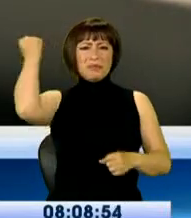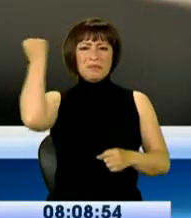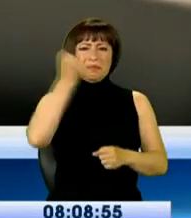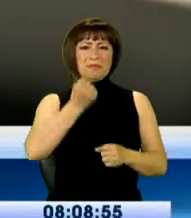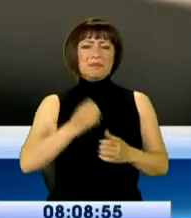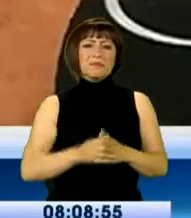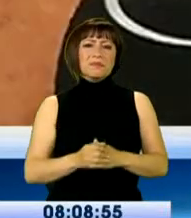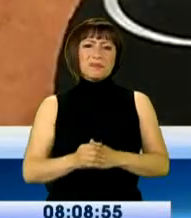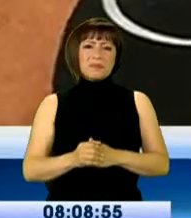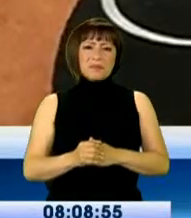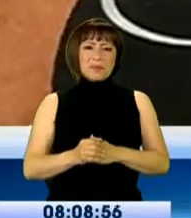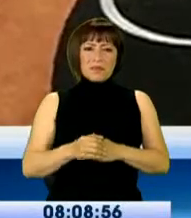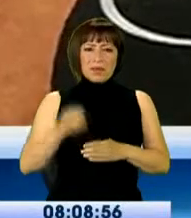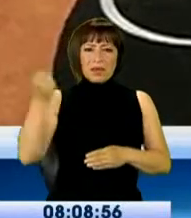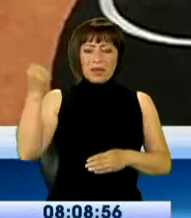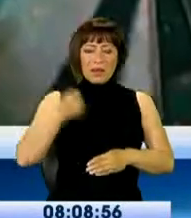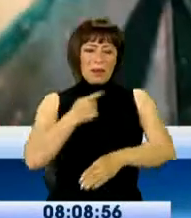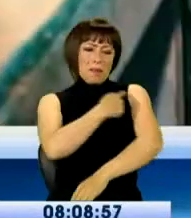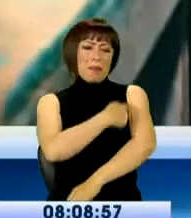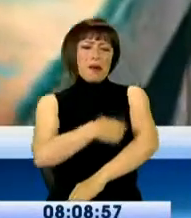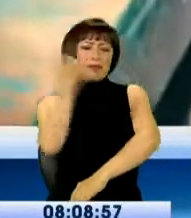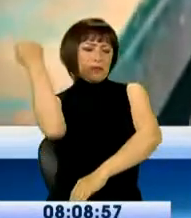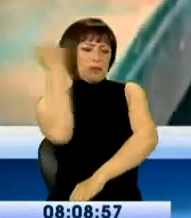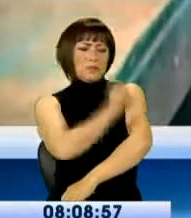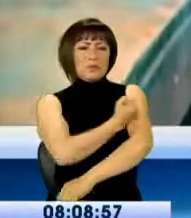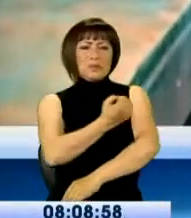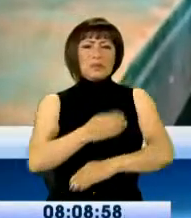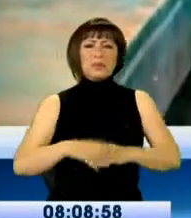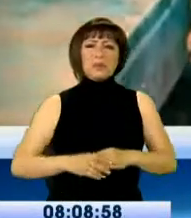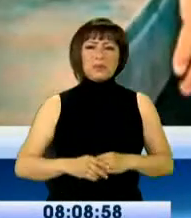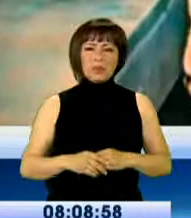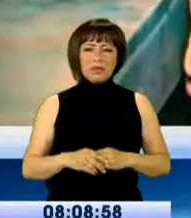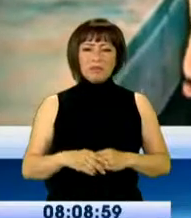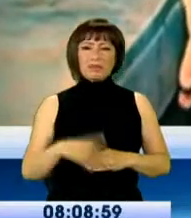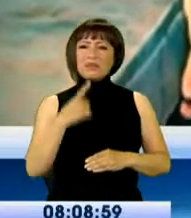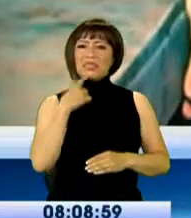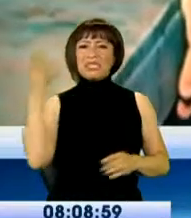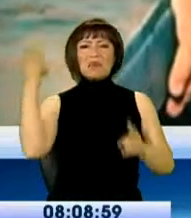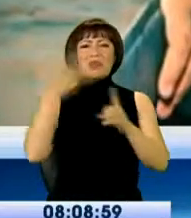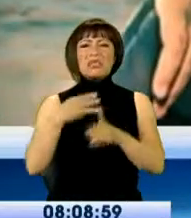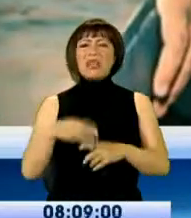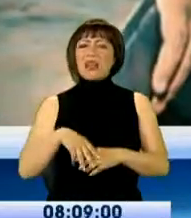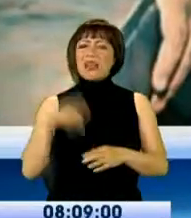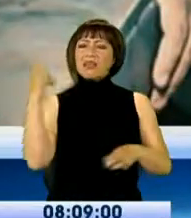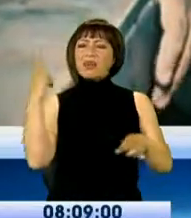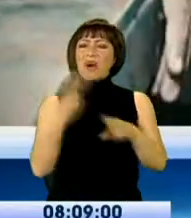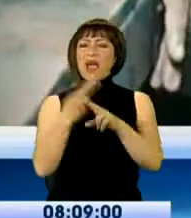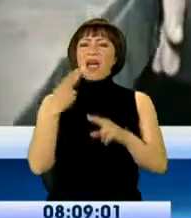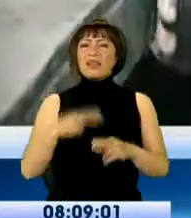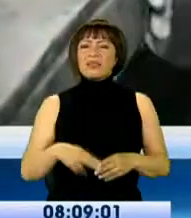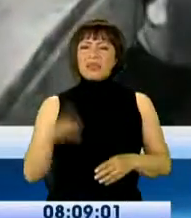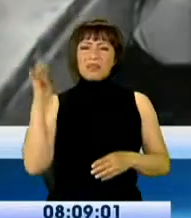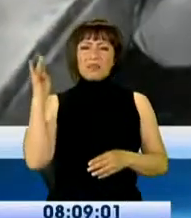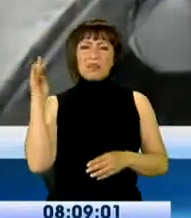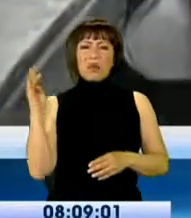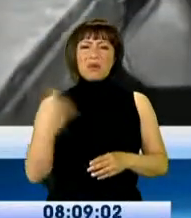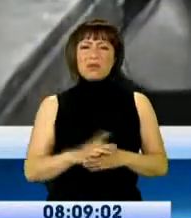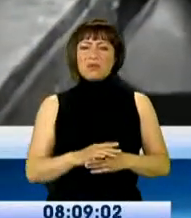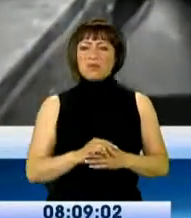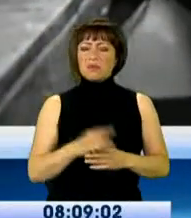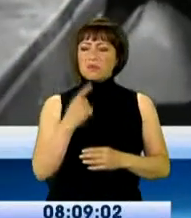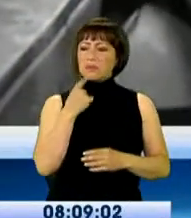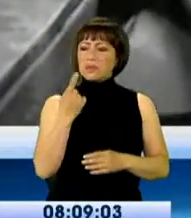y me dio una puñalada aquí en el brazo dice que fue con un mensaje de su expareja está cansado de todas las cosas que tú le